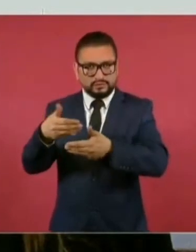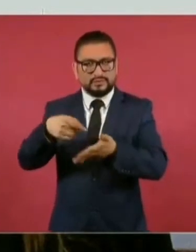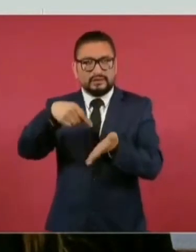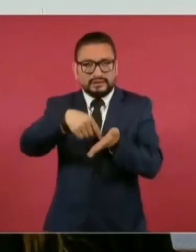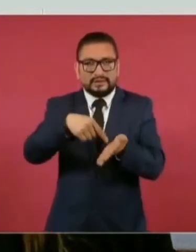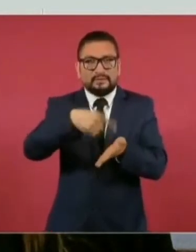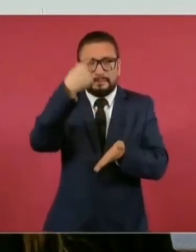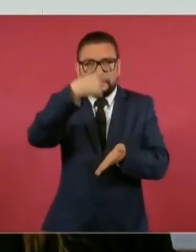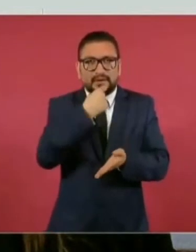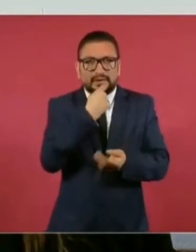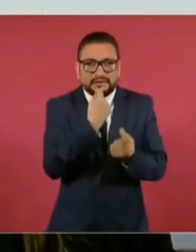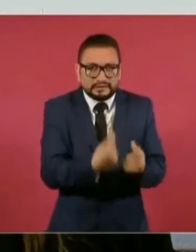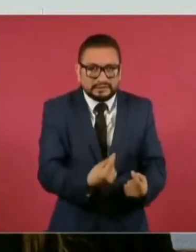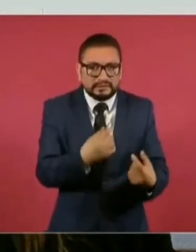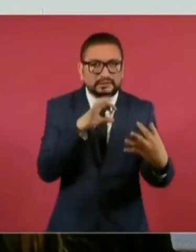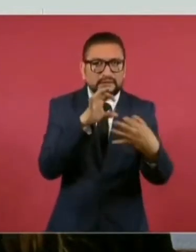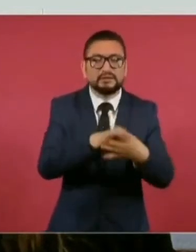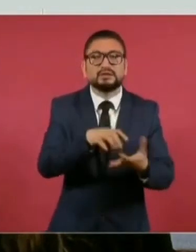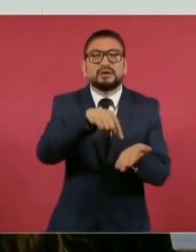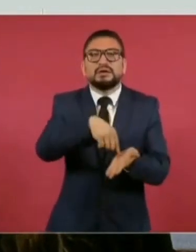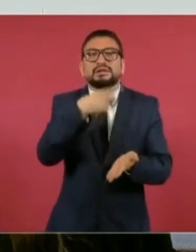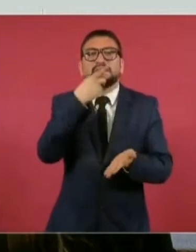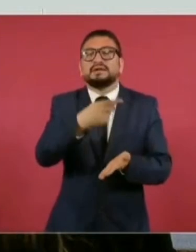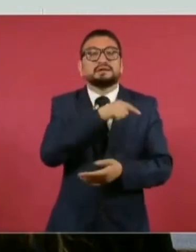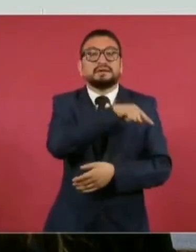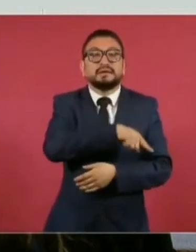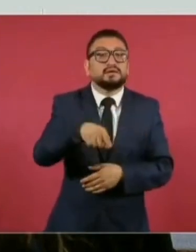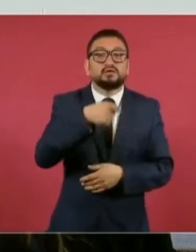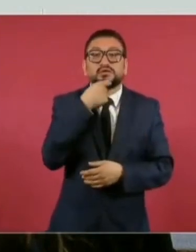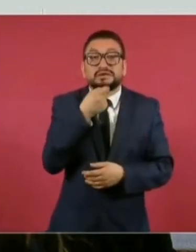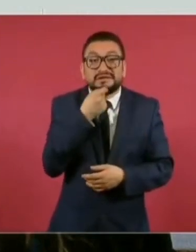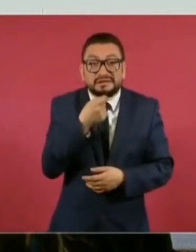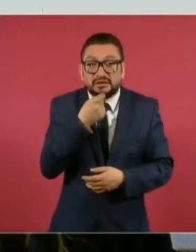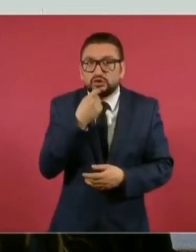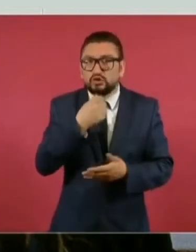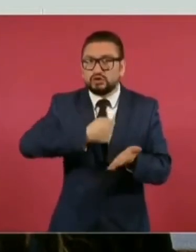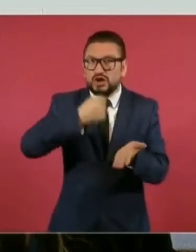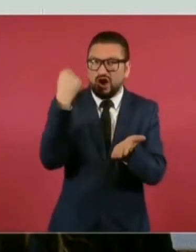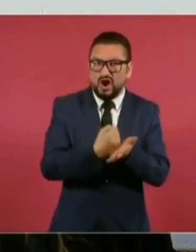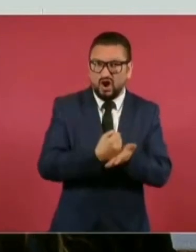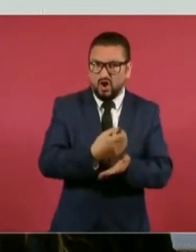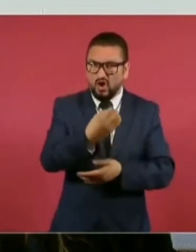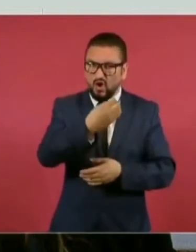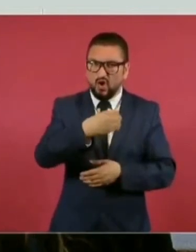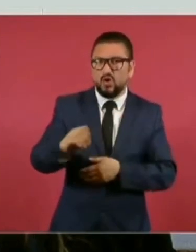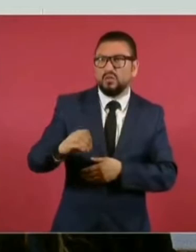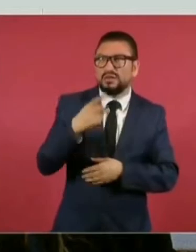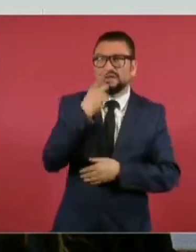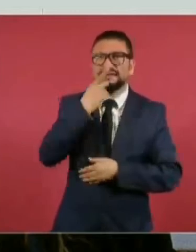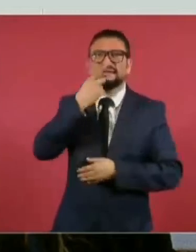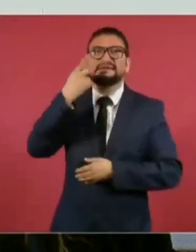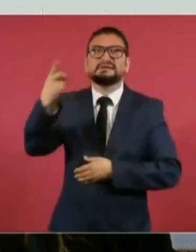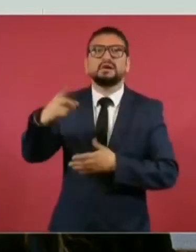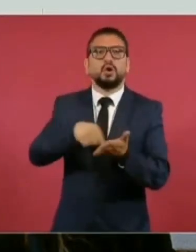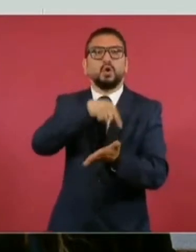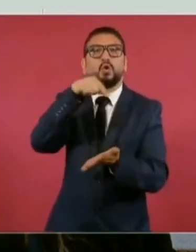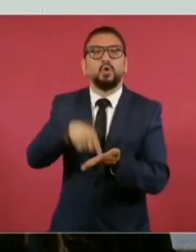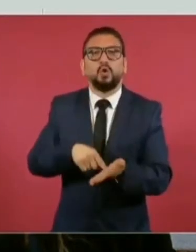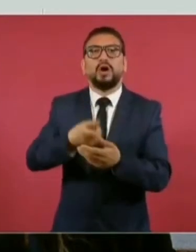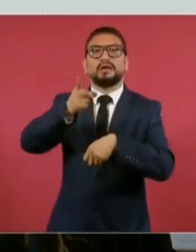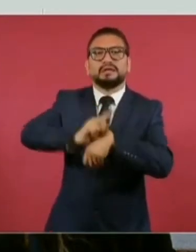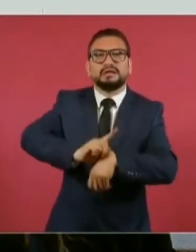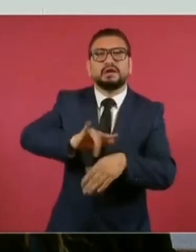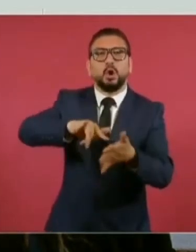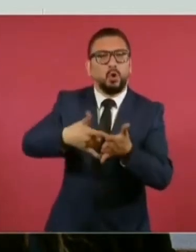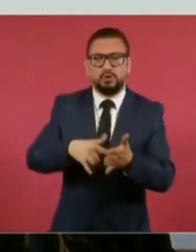de infancia dicen que los menores no están obligados a referir lugar, día y